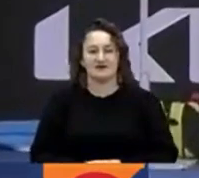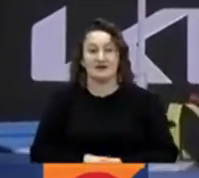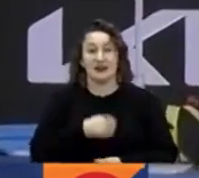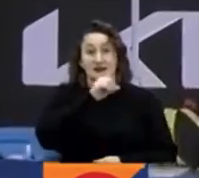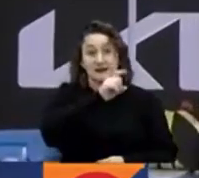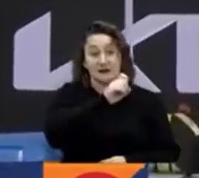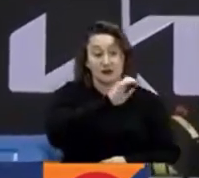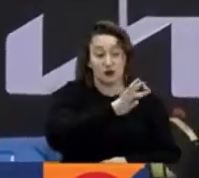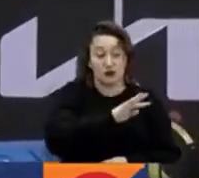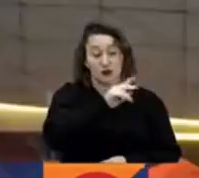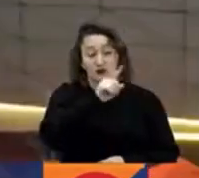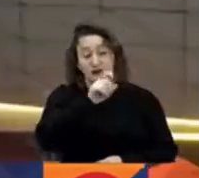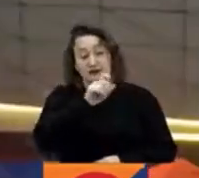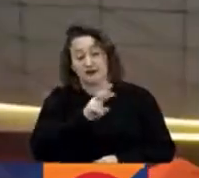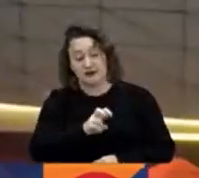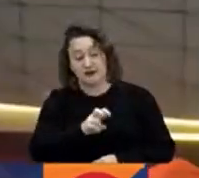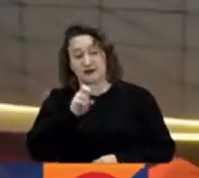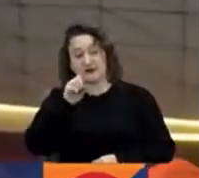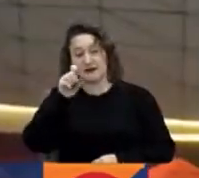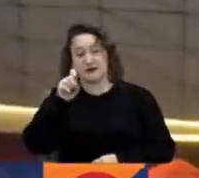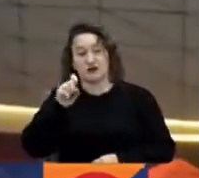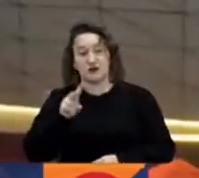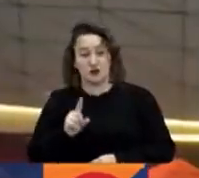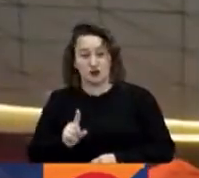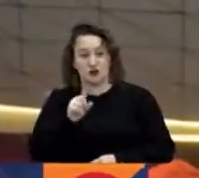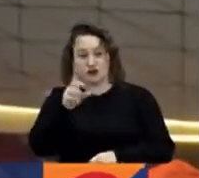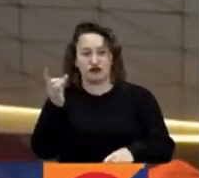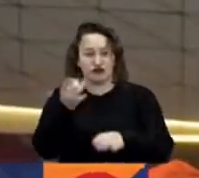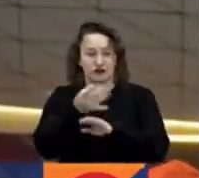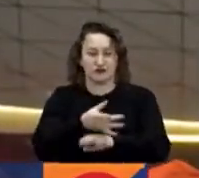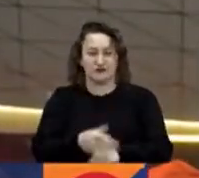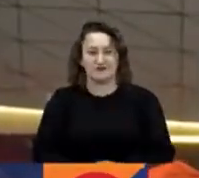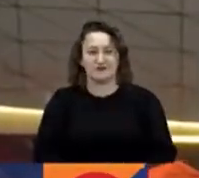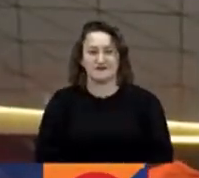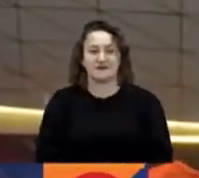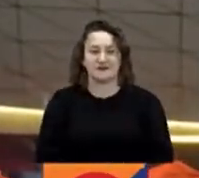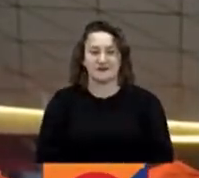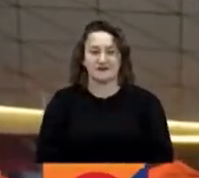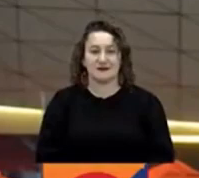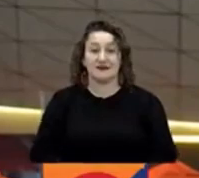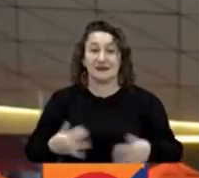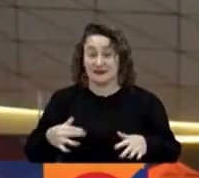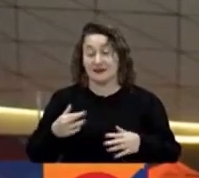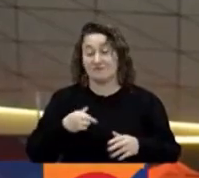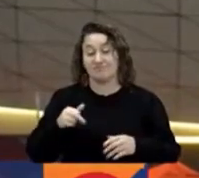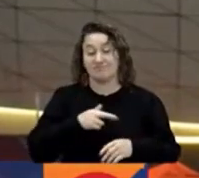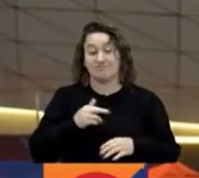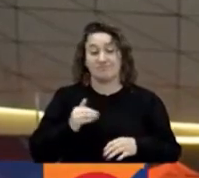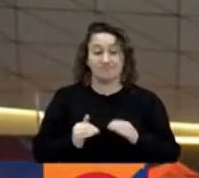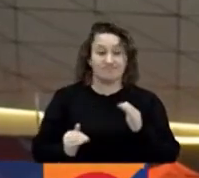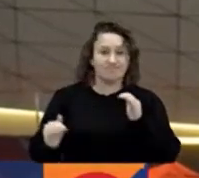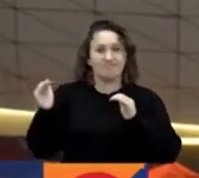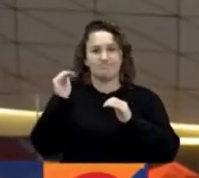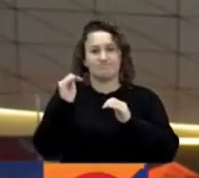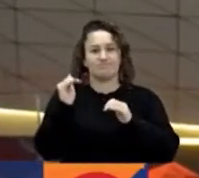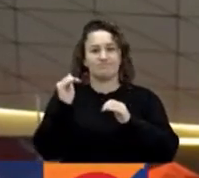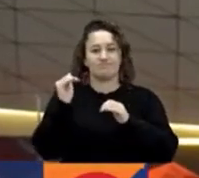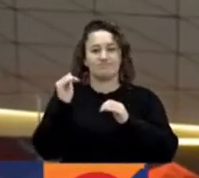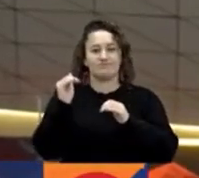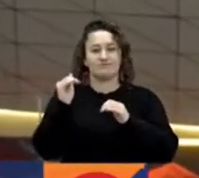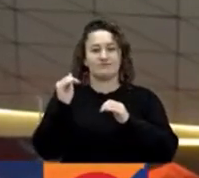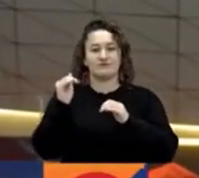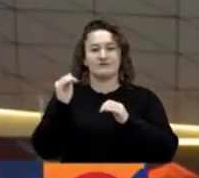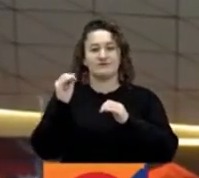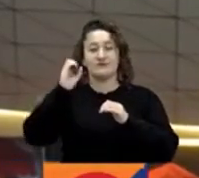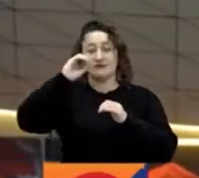6-4, 6-7 y 6-1. Con ese feeling de que igual estamos por encima y nos sentamos y en el tercer